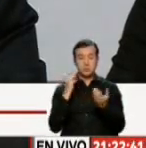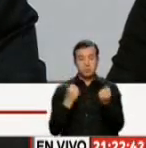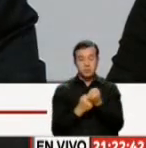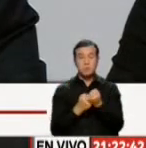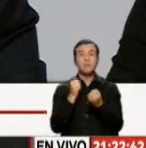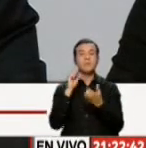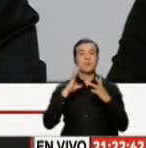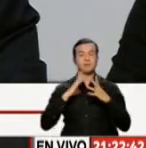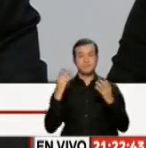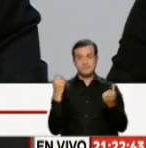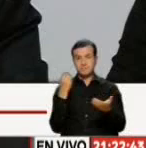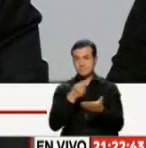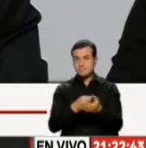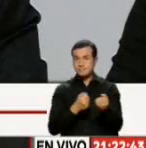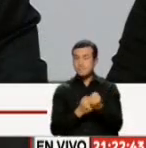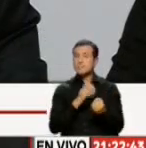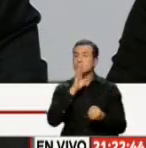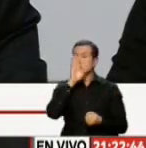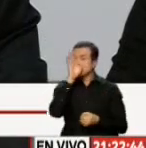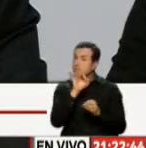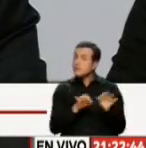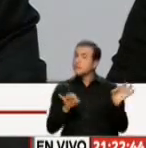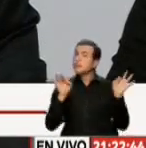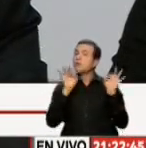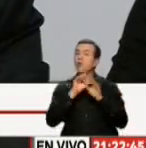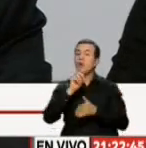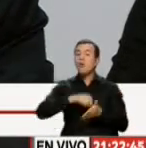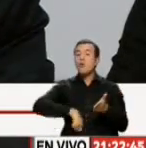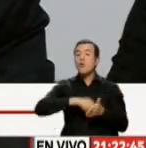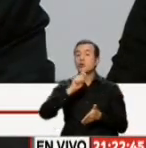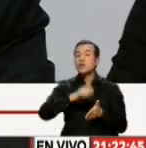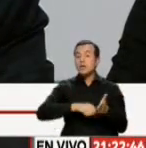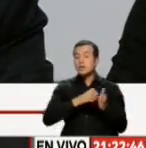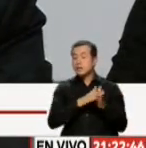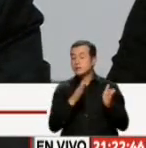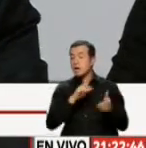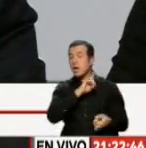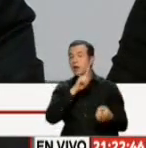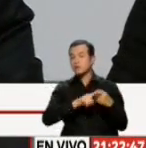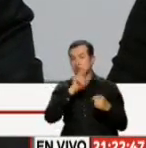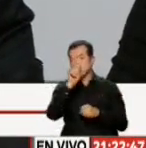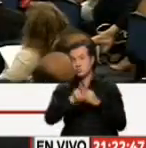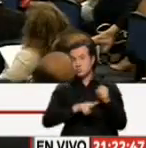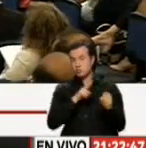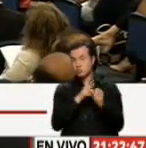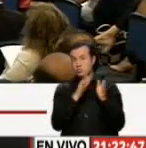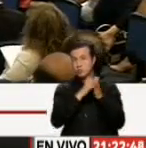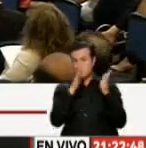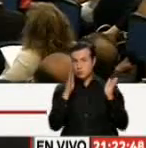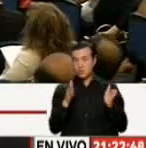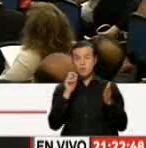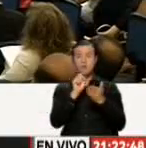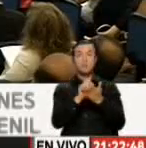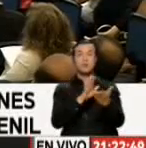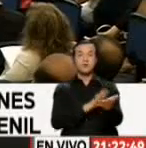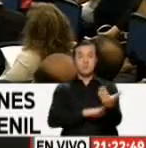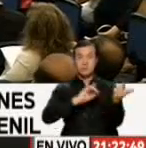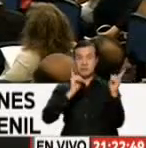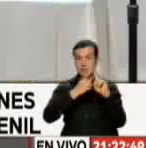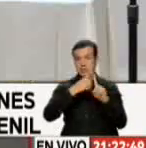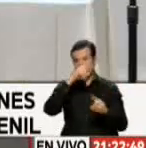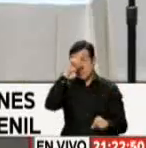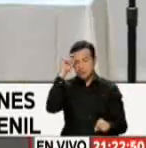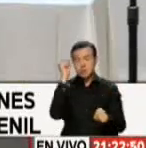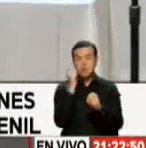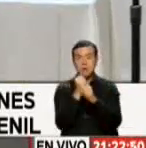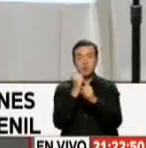las vacaciones, siempre y cuando sean contratos con al menos 2 años de estabilidad. Para los proyectos Mi Primer Empleo y